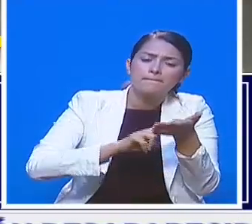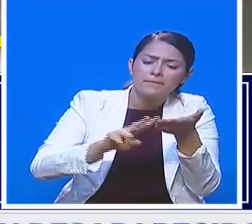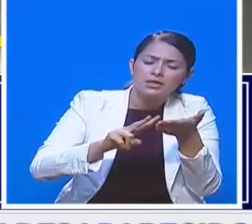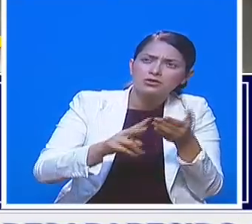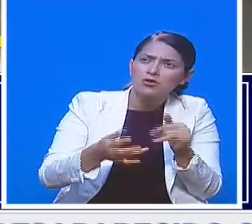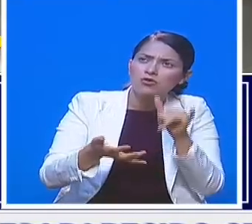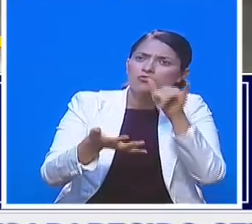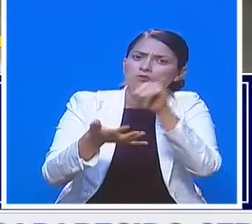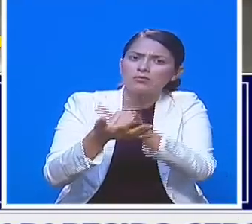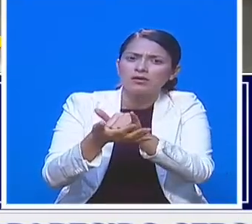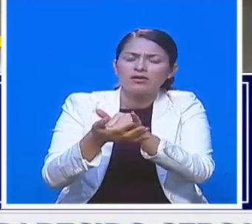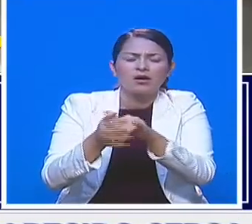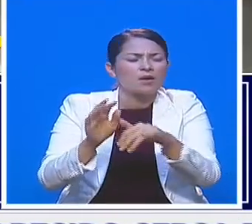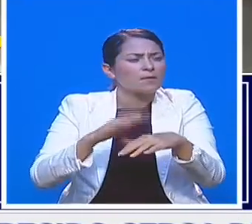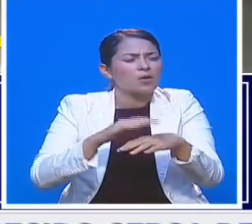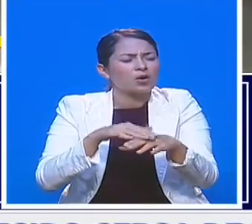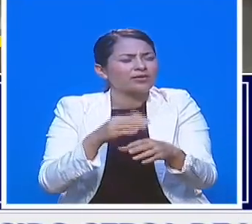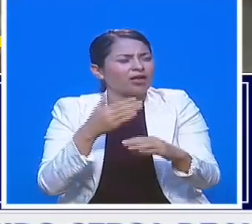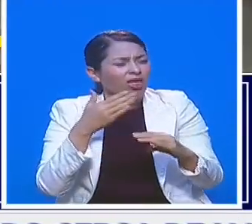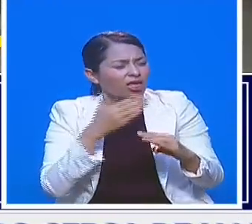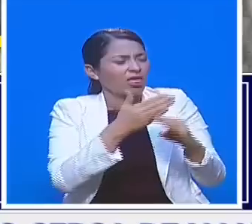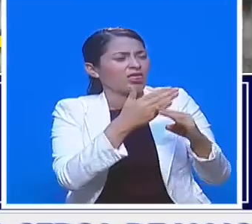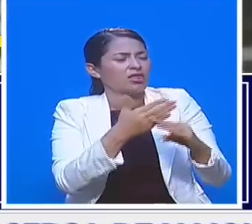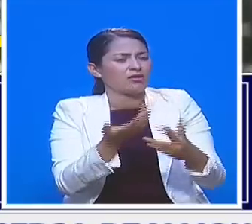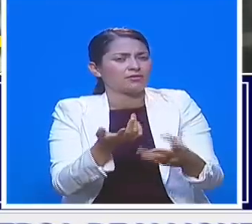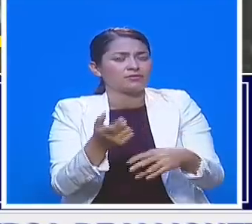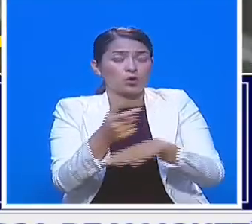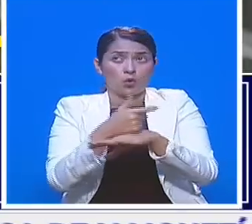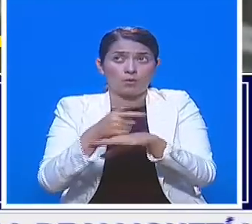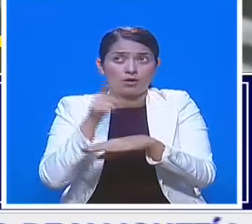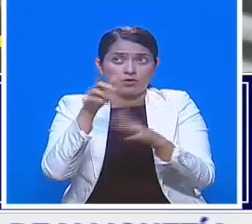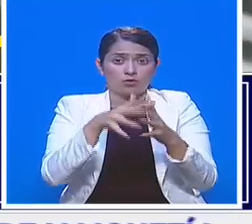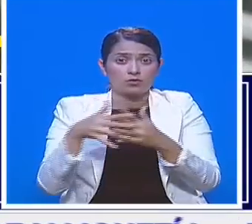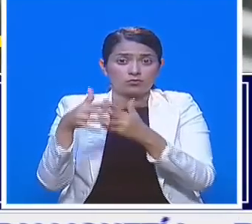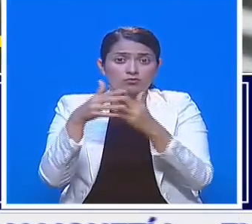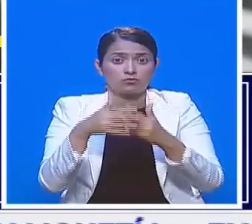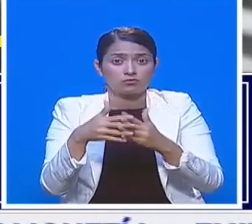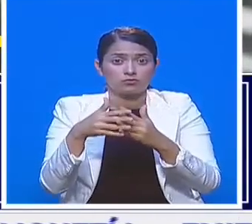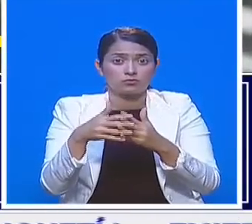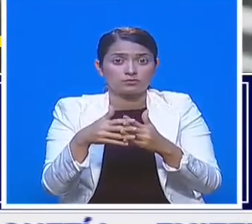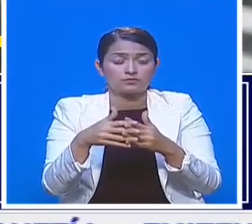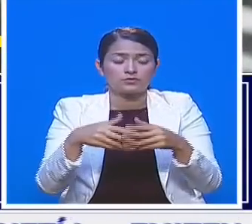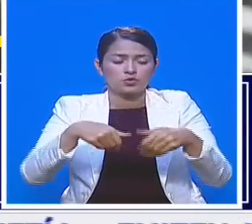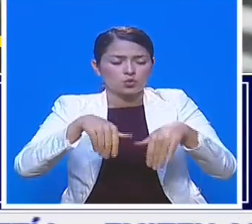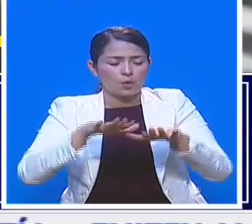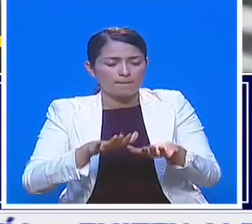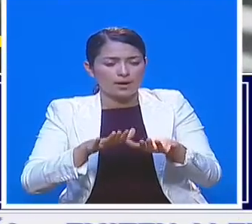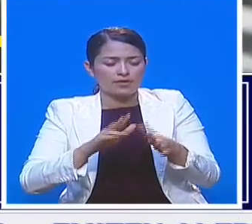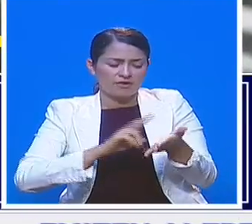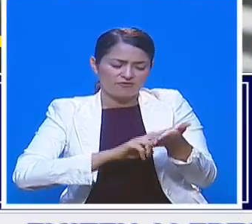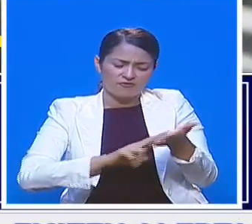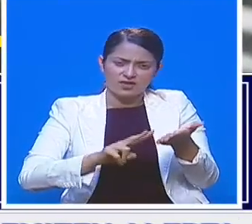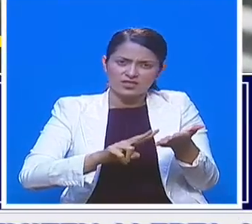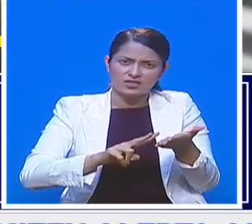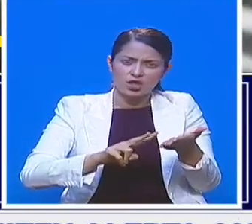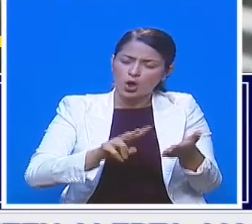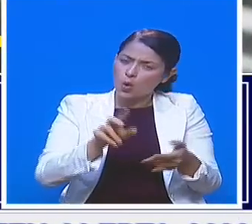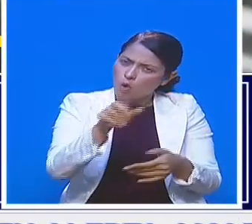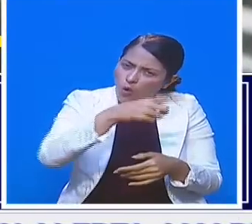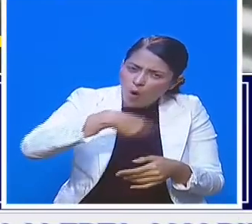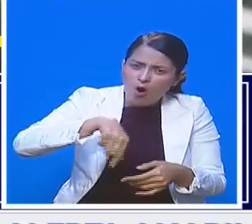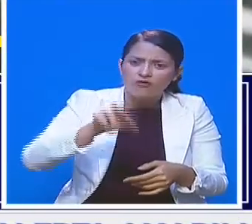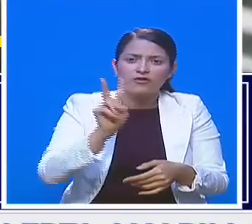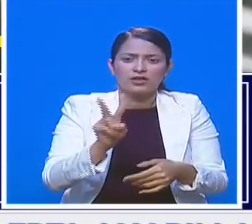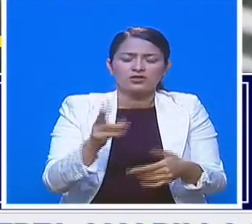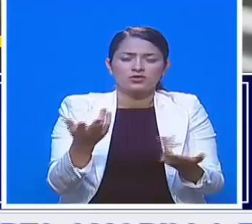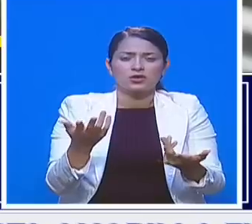un instrumento de represión. Cuando el gobierno de los Estados Unidos suspende las visas para todos los venezolanos